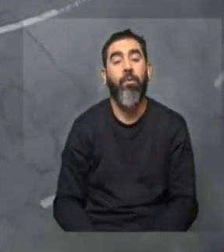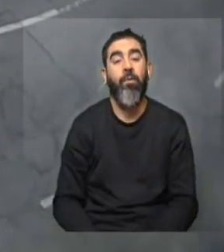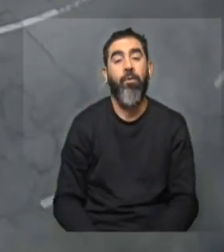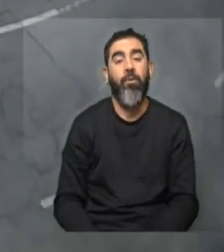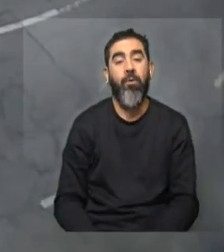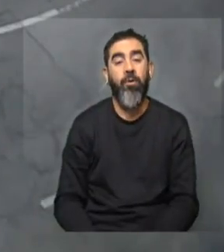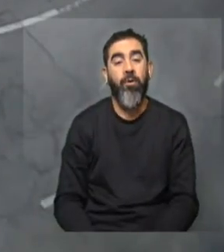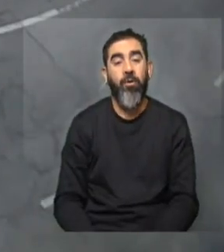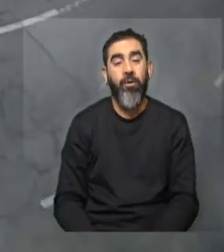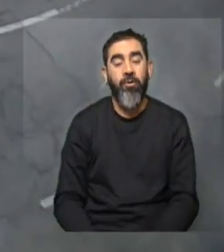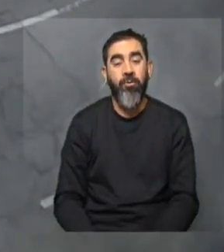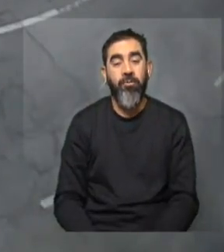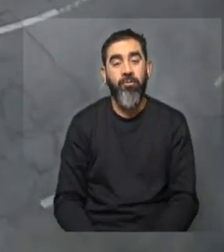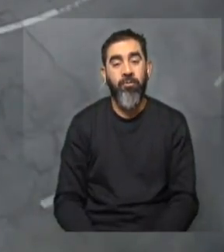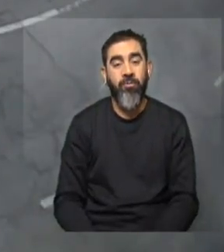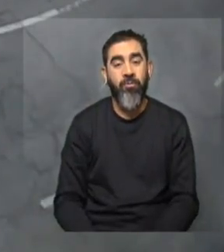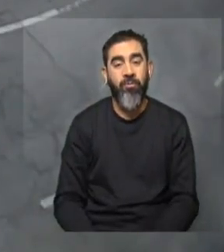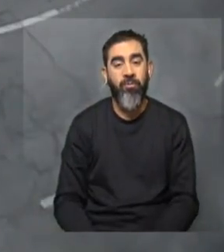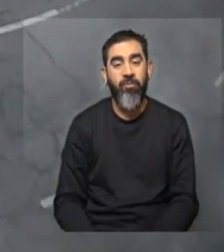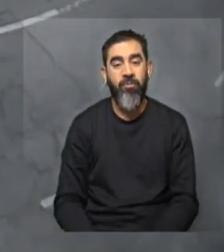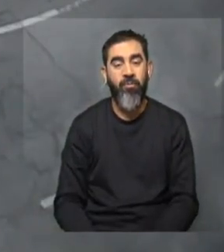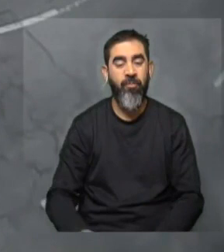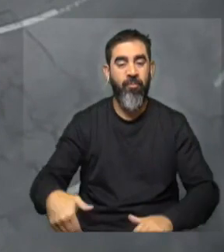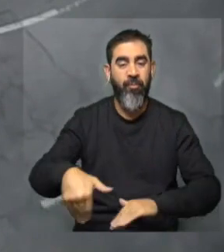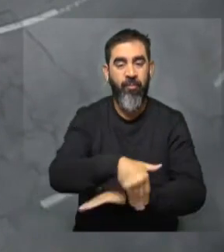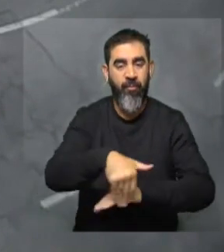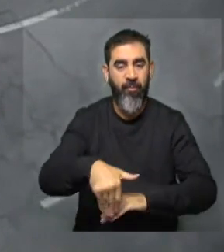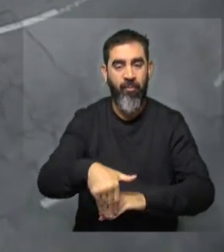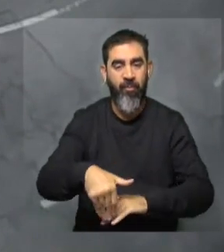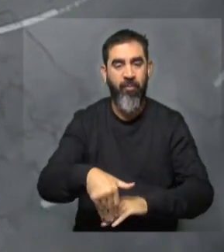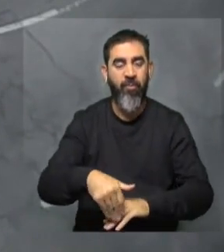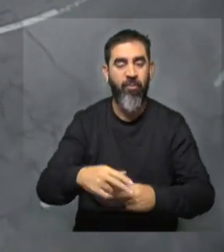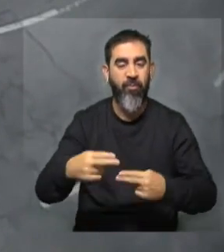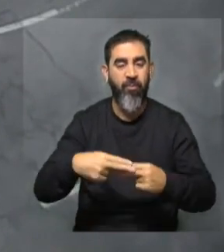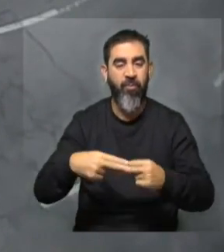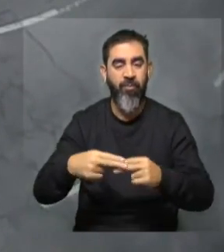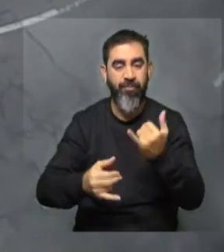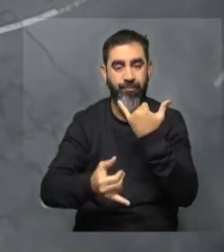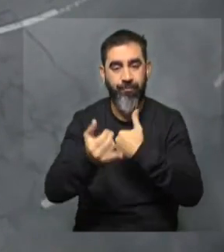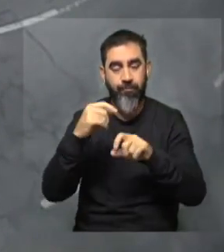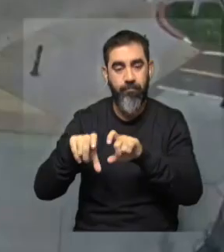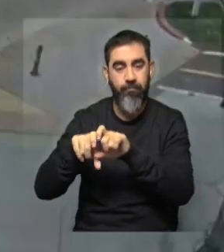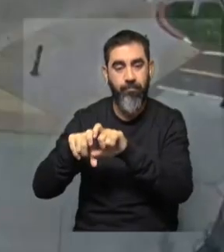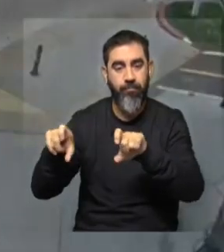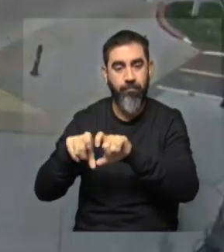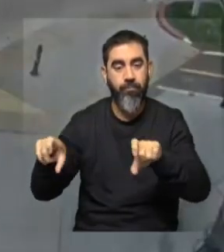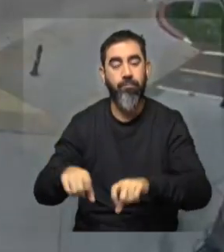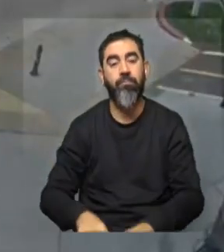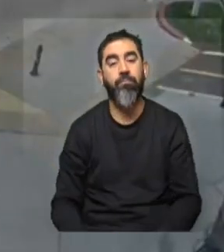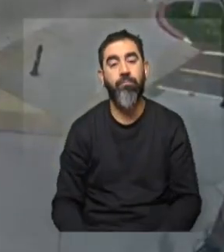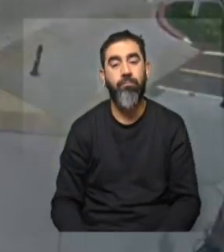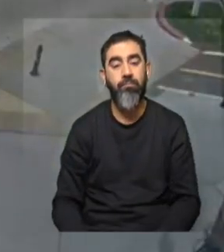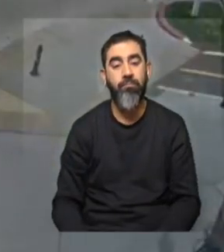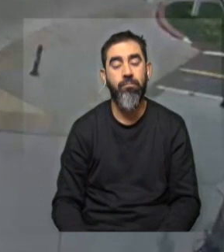movilidad sobre la circulación de las calles puede seguirlo por redes arroba iemme tránsito arroba mbd transporte